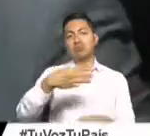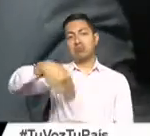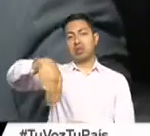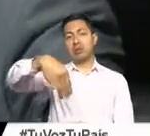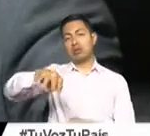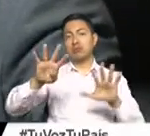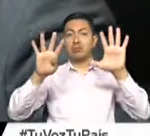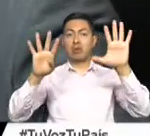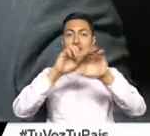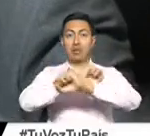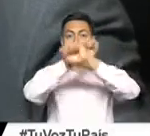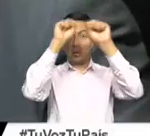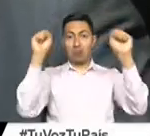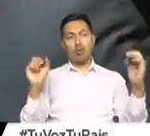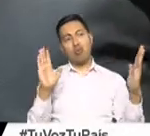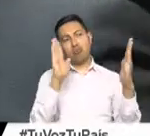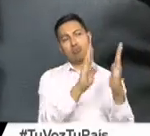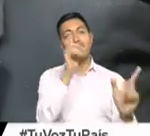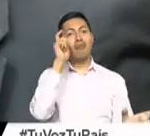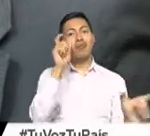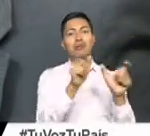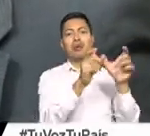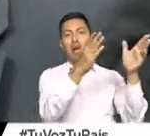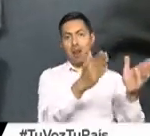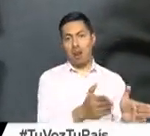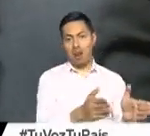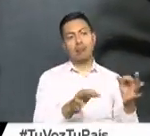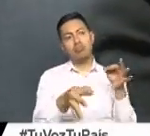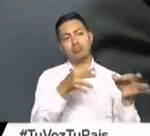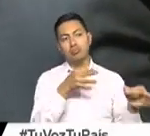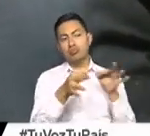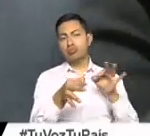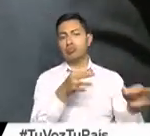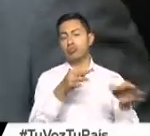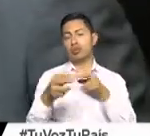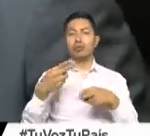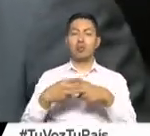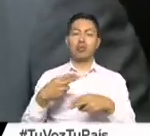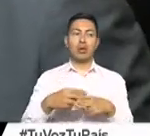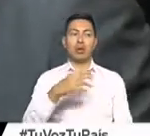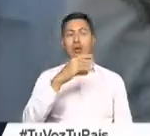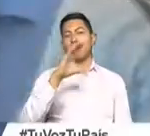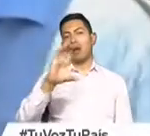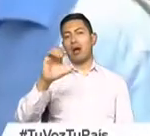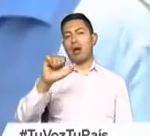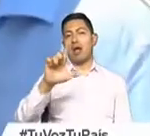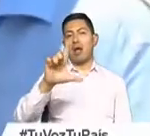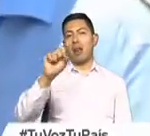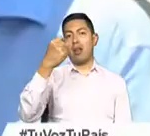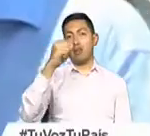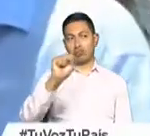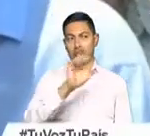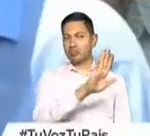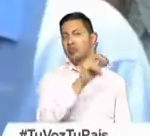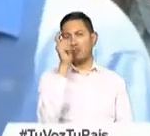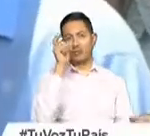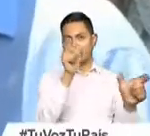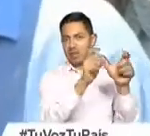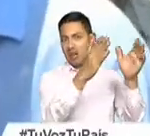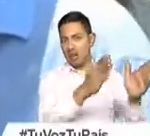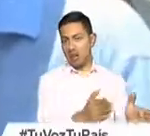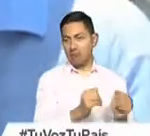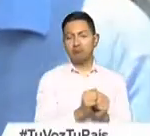las 9 horas ante el fiscal general del Estado, doctor Carlos Vaca Mancheno. Este acto constituye un paso más